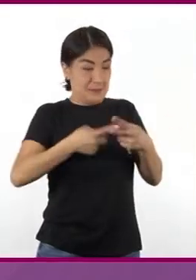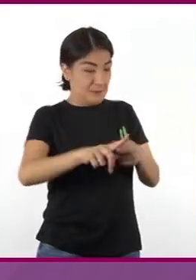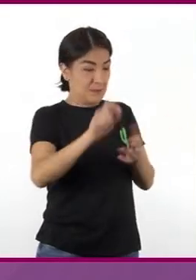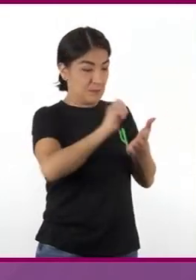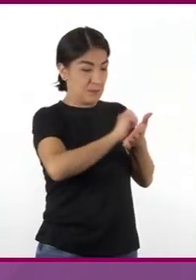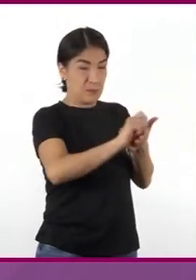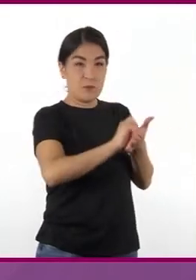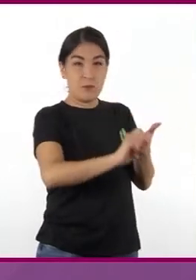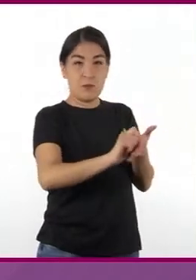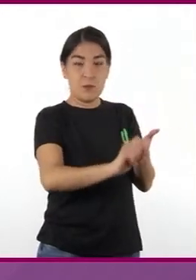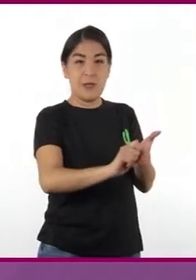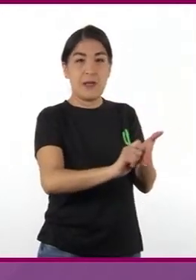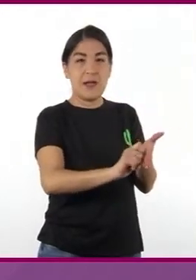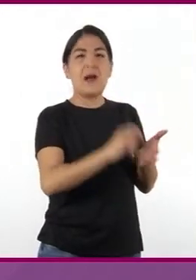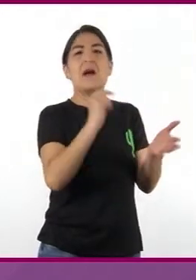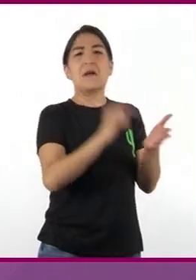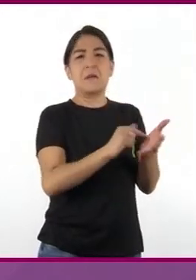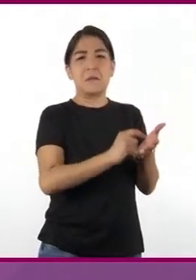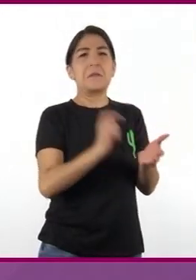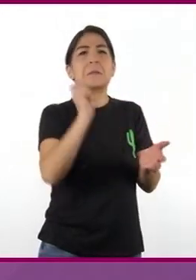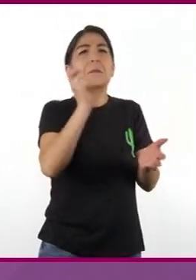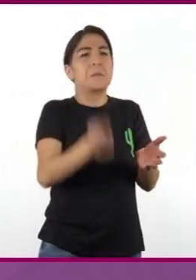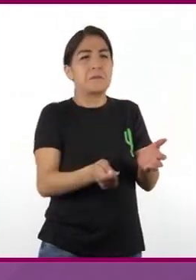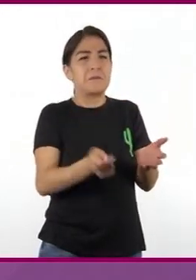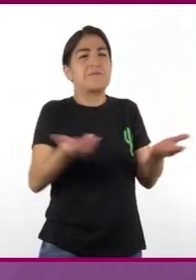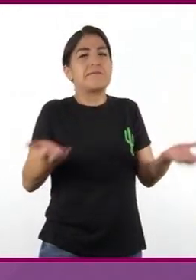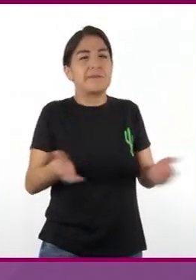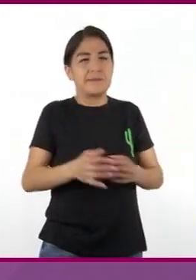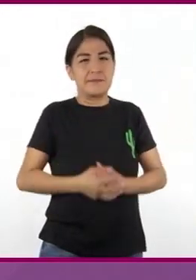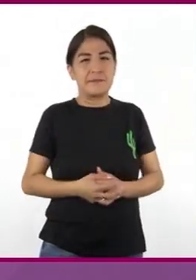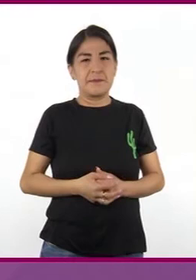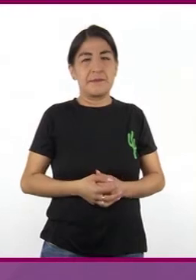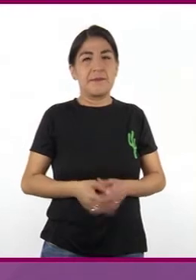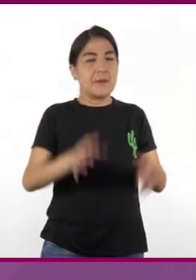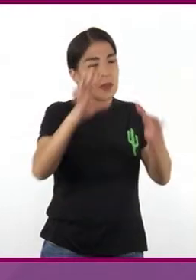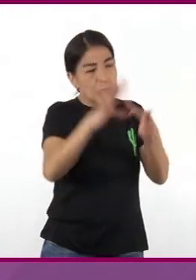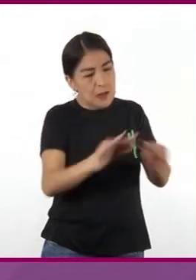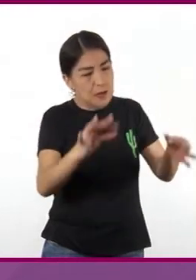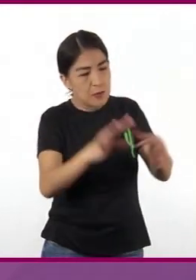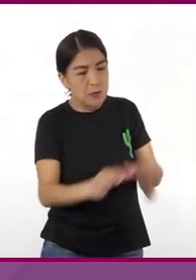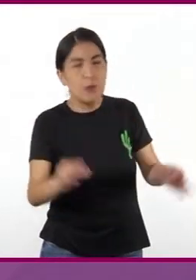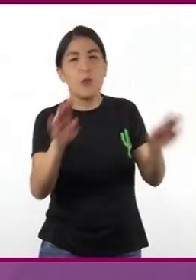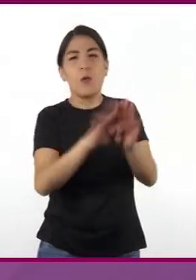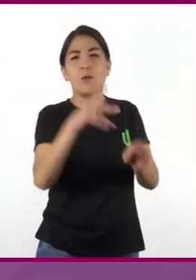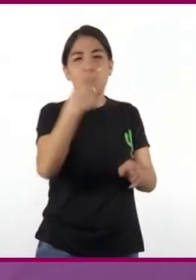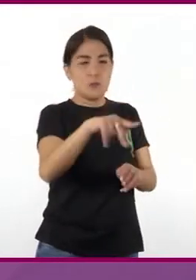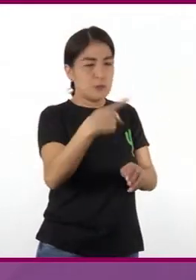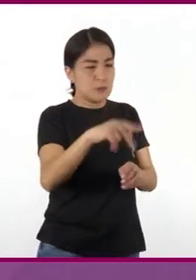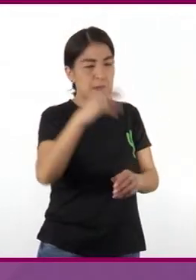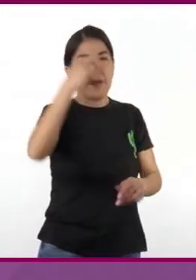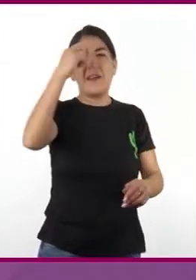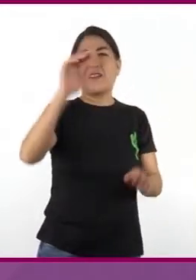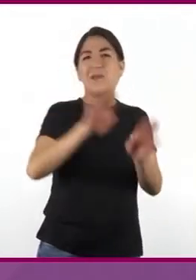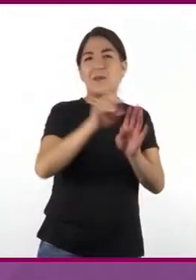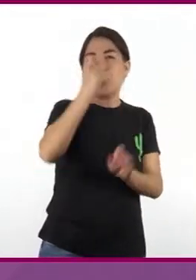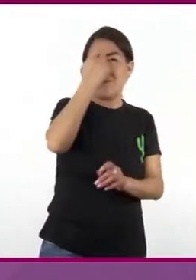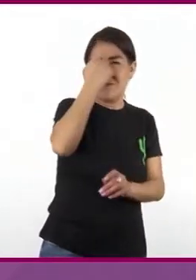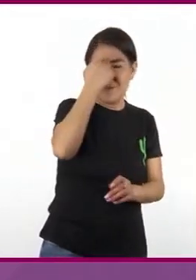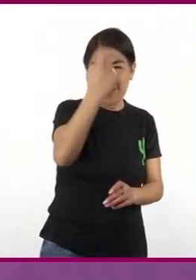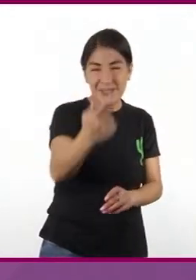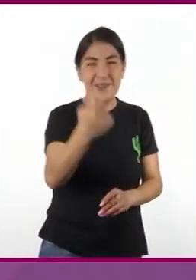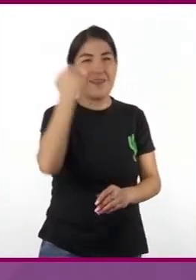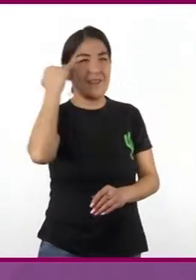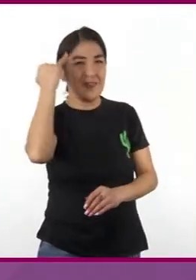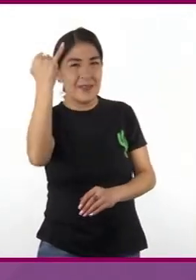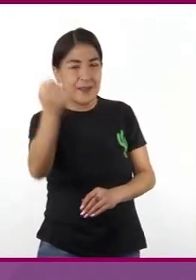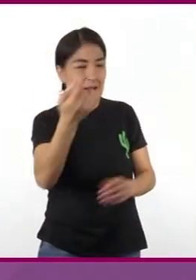prólogo, nos vamos a encontrar con un texto que explica un proceso creativo y que reflexiona sobre el arte